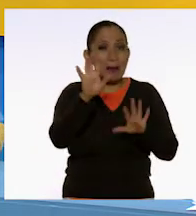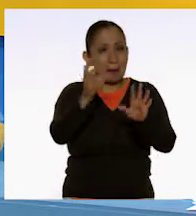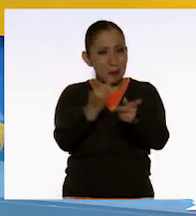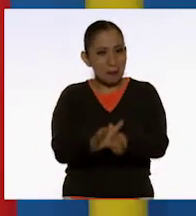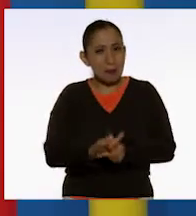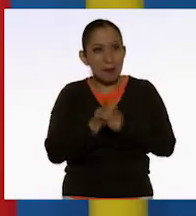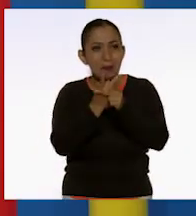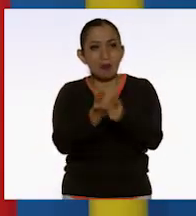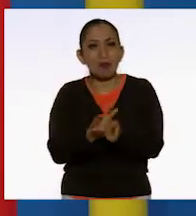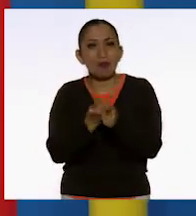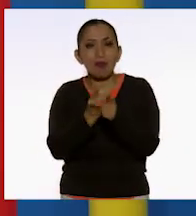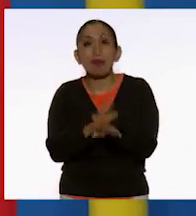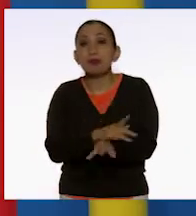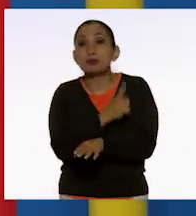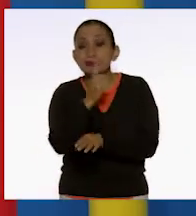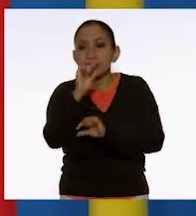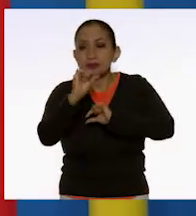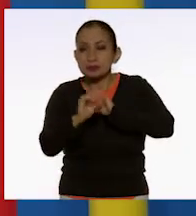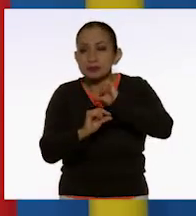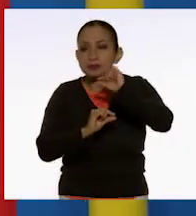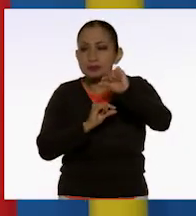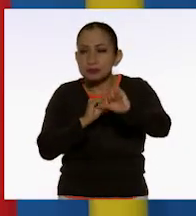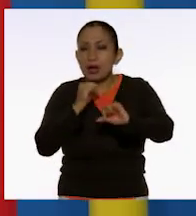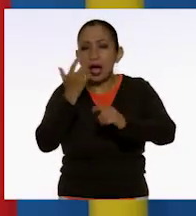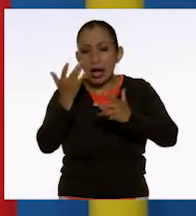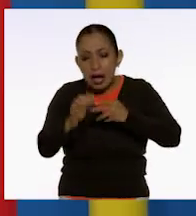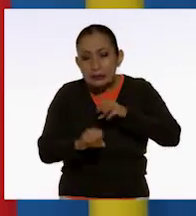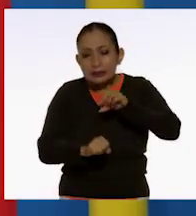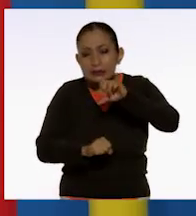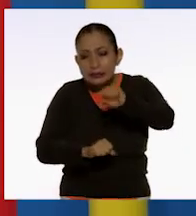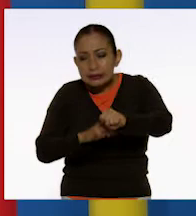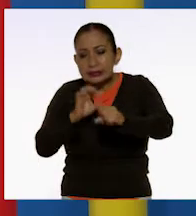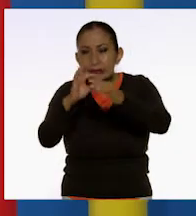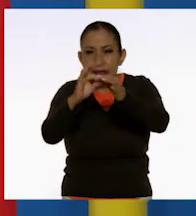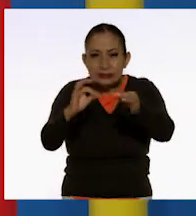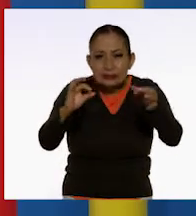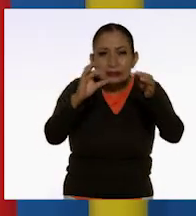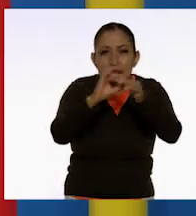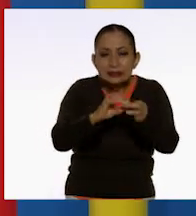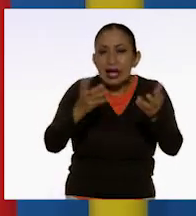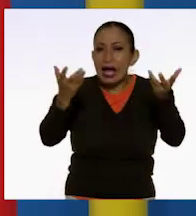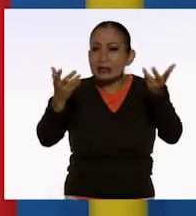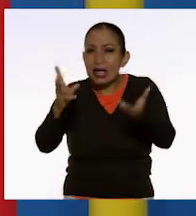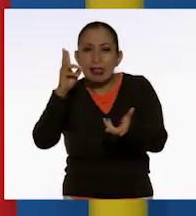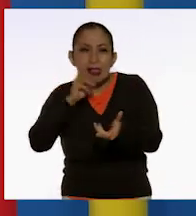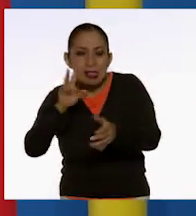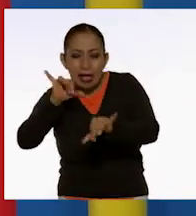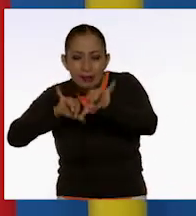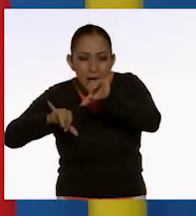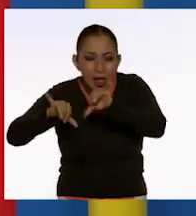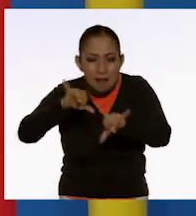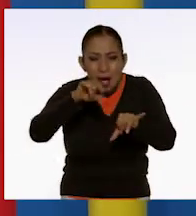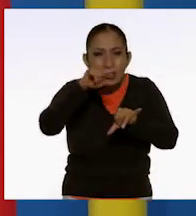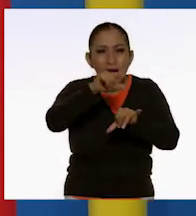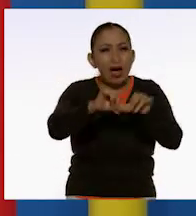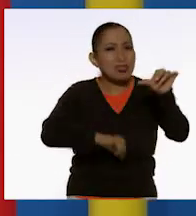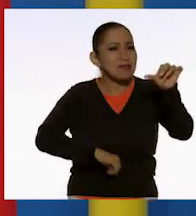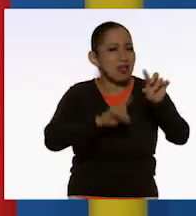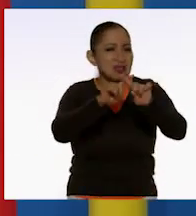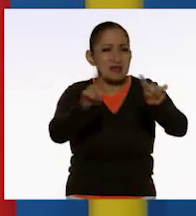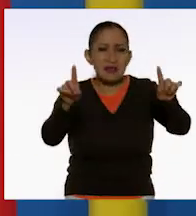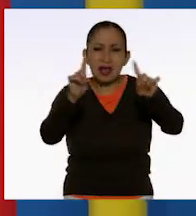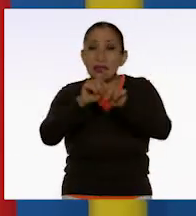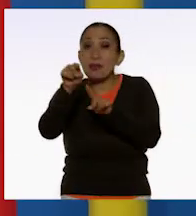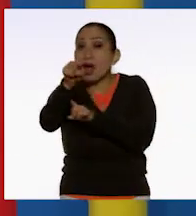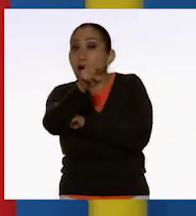paciencia. Porque poco a poco avanzaremos, explicaremos, realizaremos experimentos y actividades suficientes